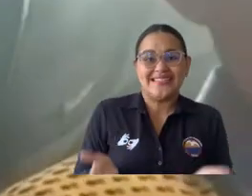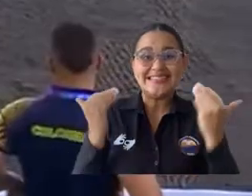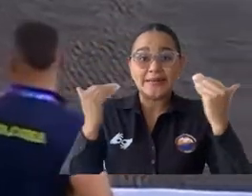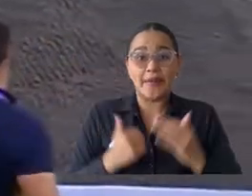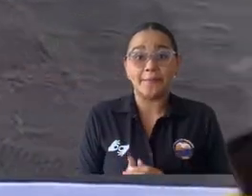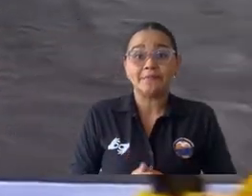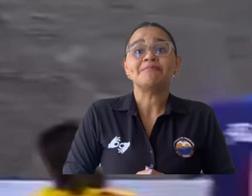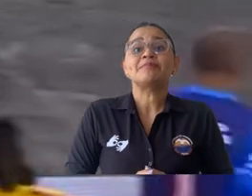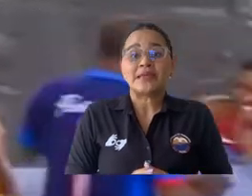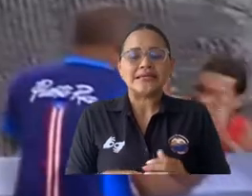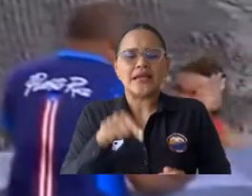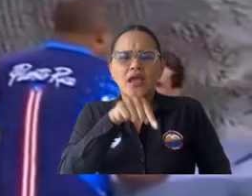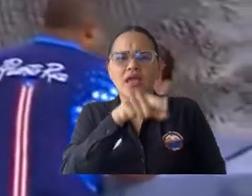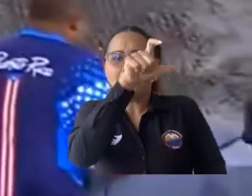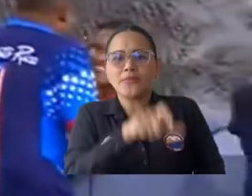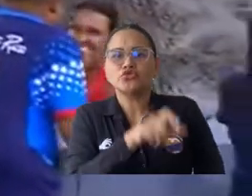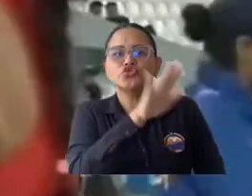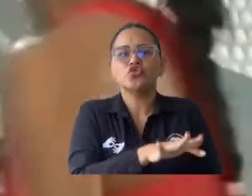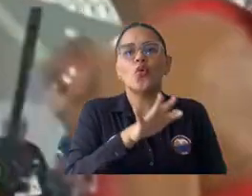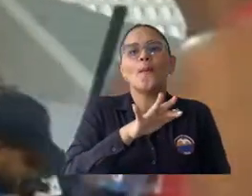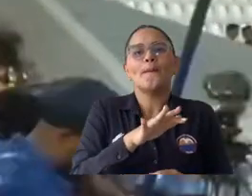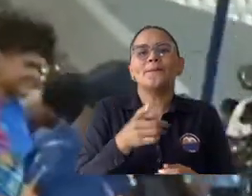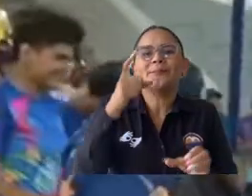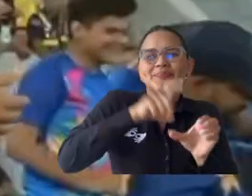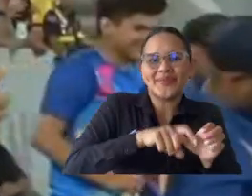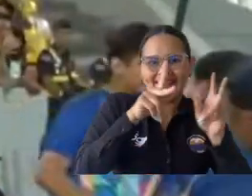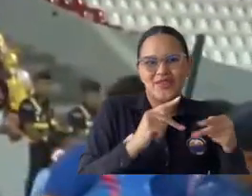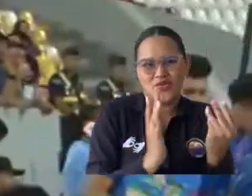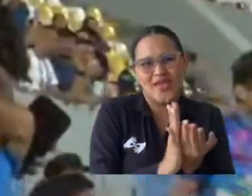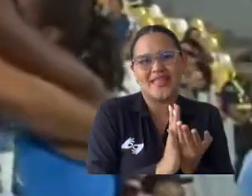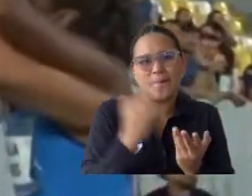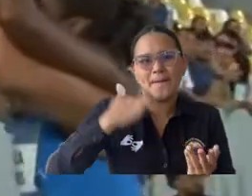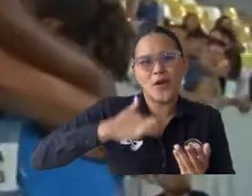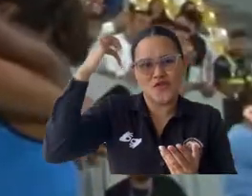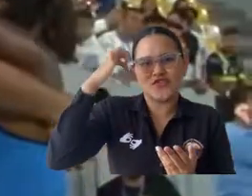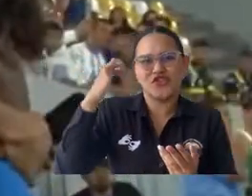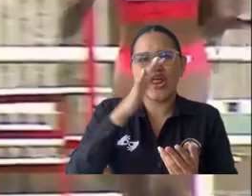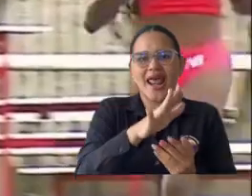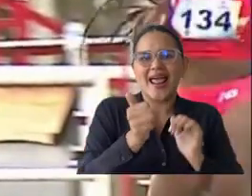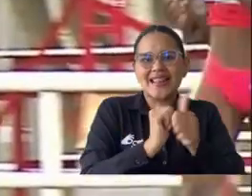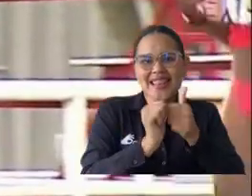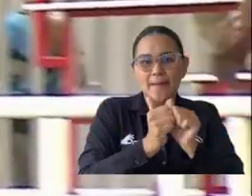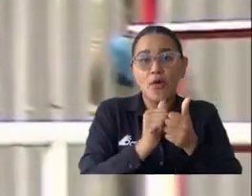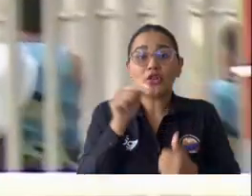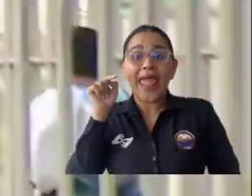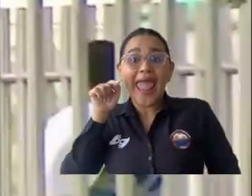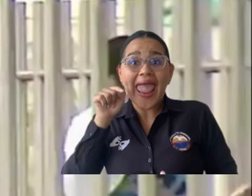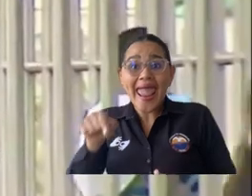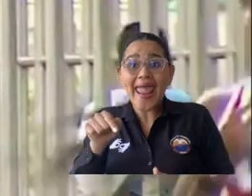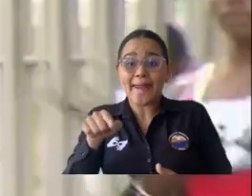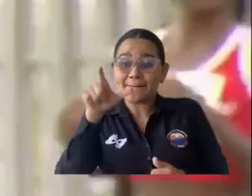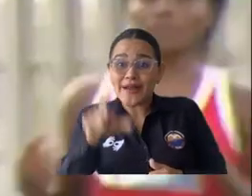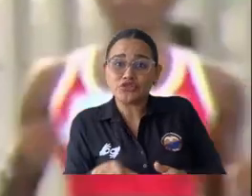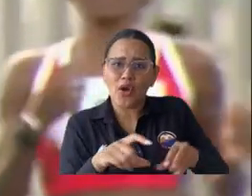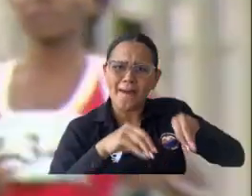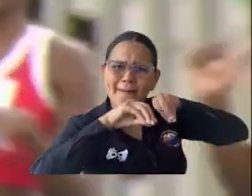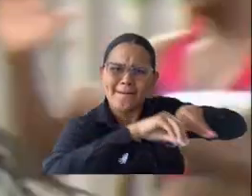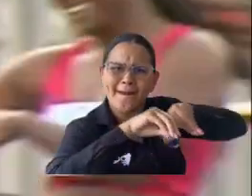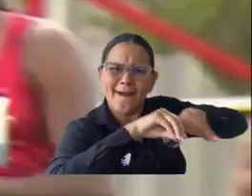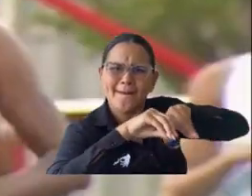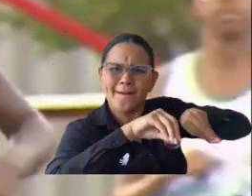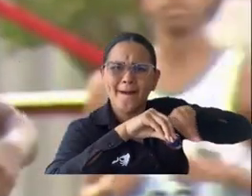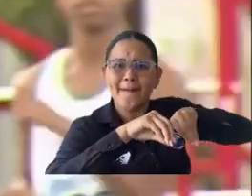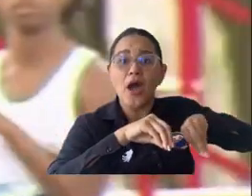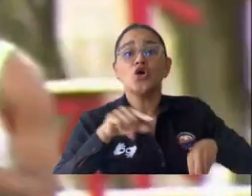cuerpo. El entrenador de esta estudiante del programa profesional en deporte es docente de la Alma Mater y con su orientación han logrado conquistar